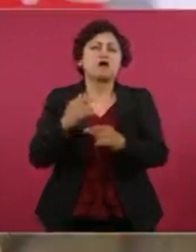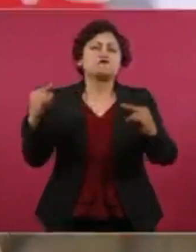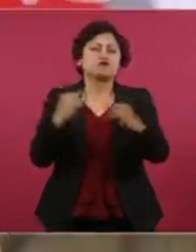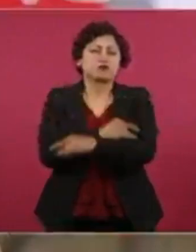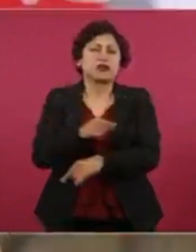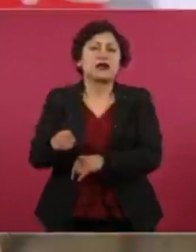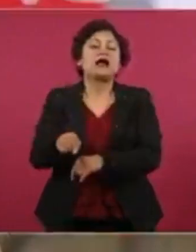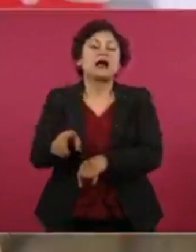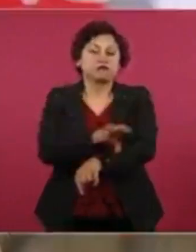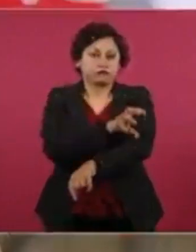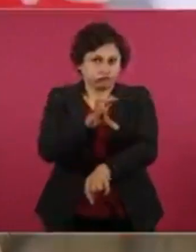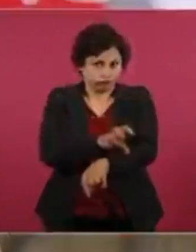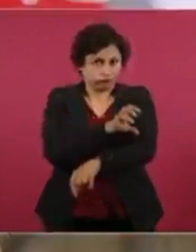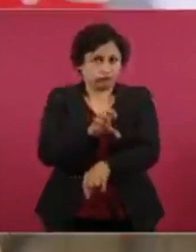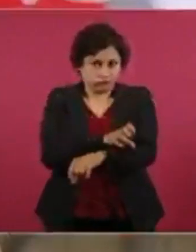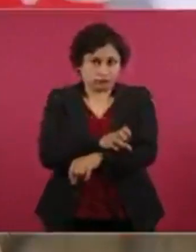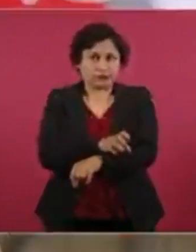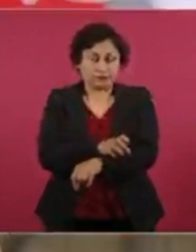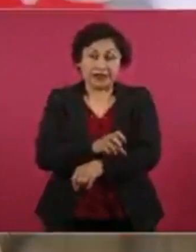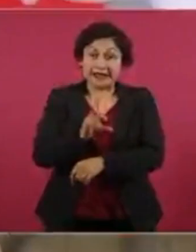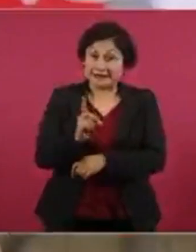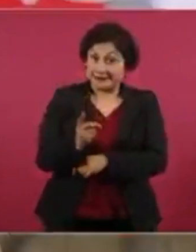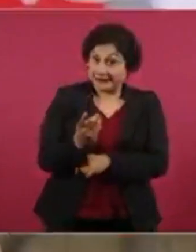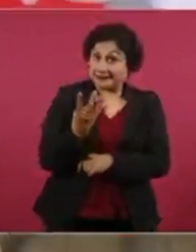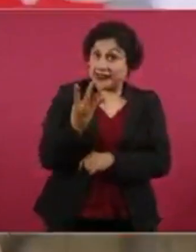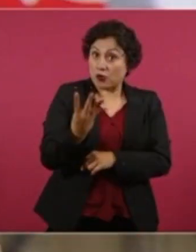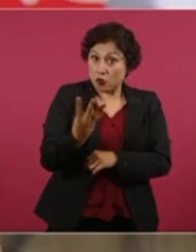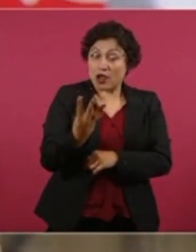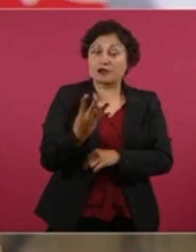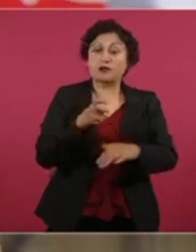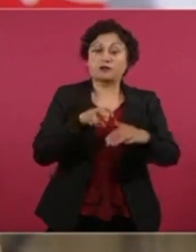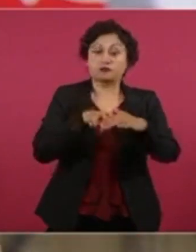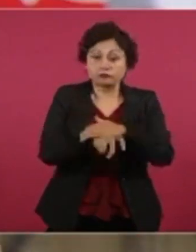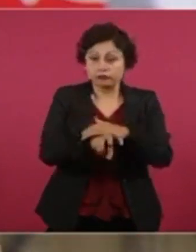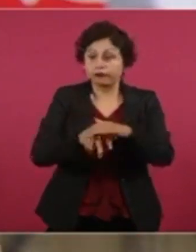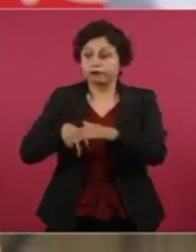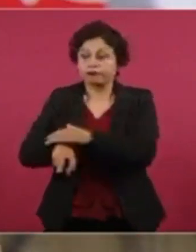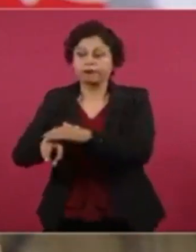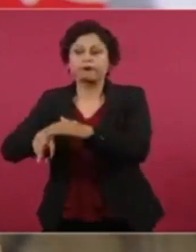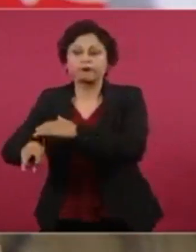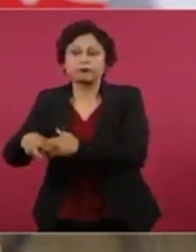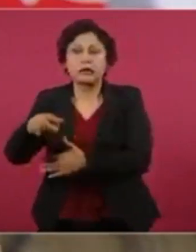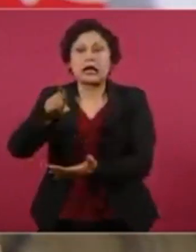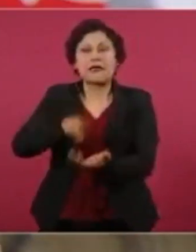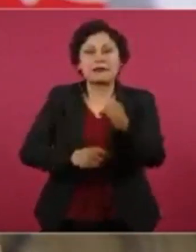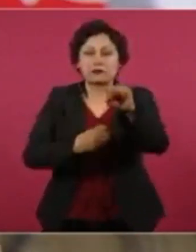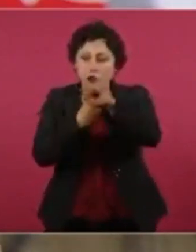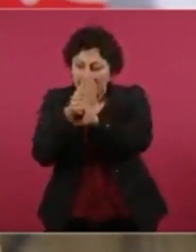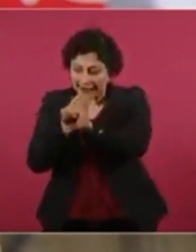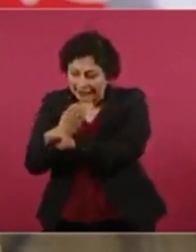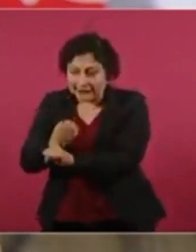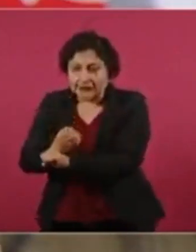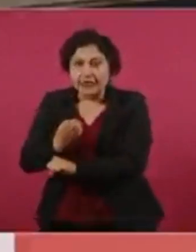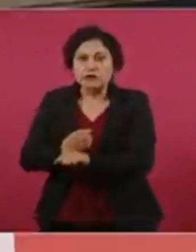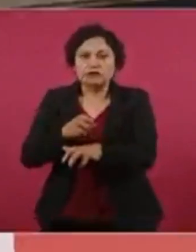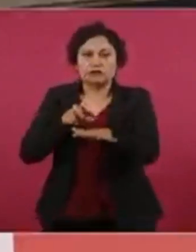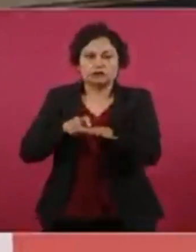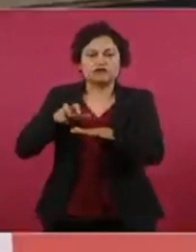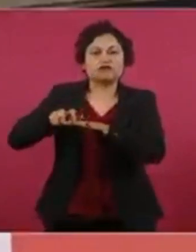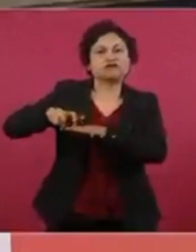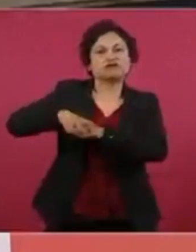Incluyó la construcción de 34 estaciones en 5 estados del sureste.